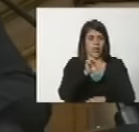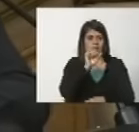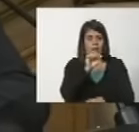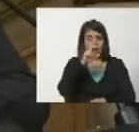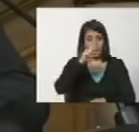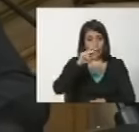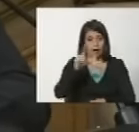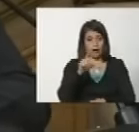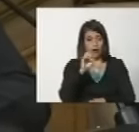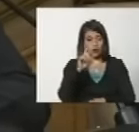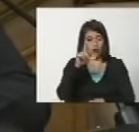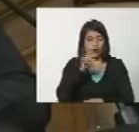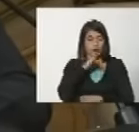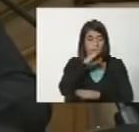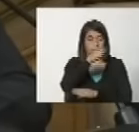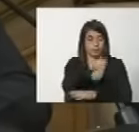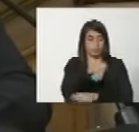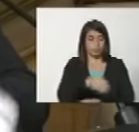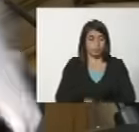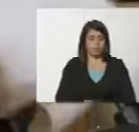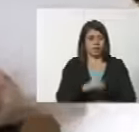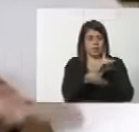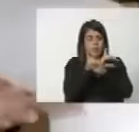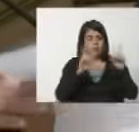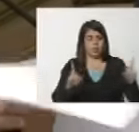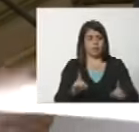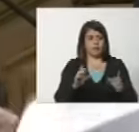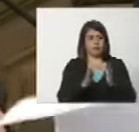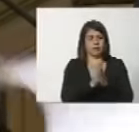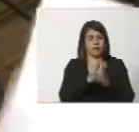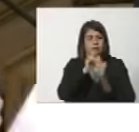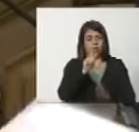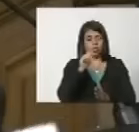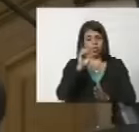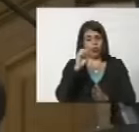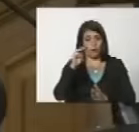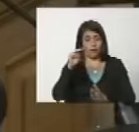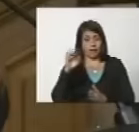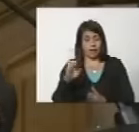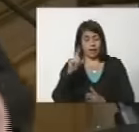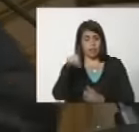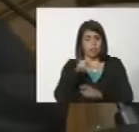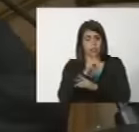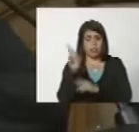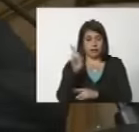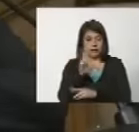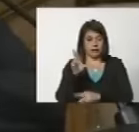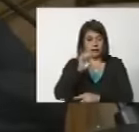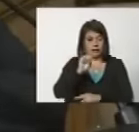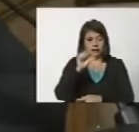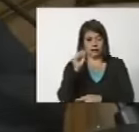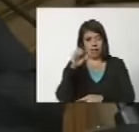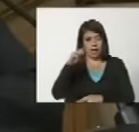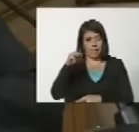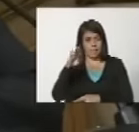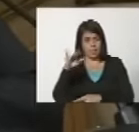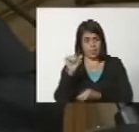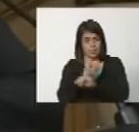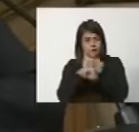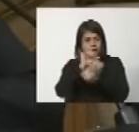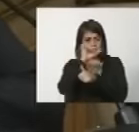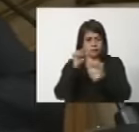Angola, concurrente ante la República Democrática de Santo Tomé y Príncipe y la República de Zambia. Es todo,